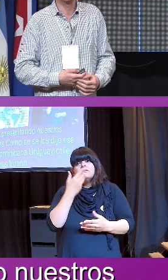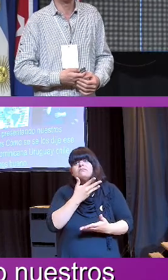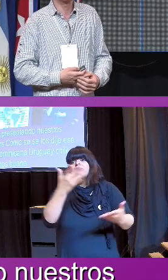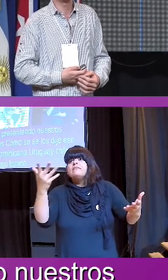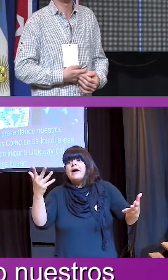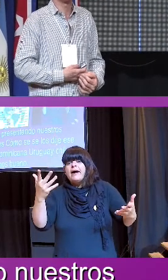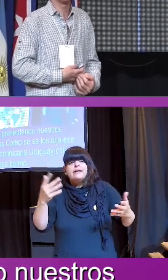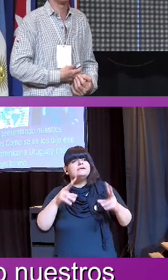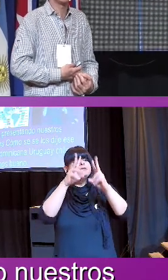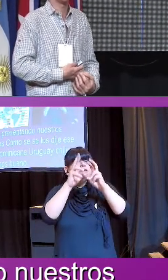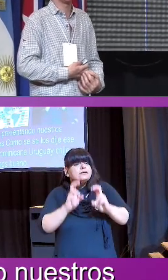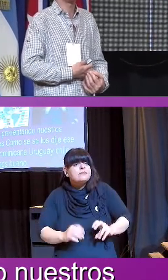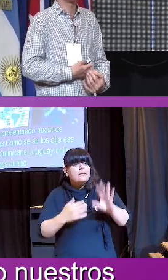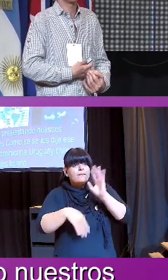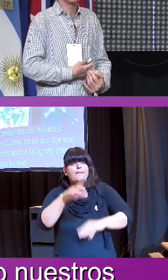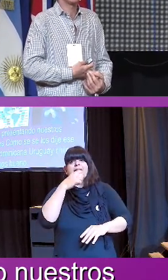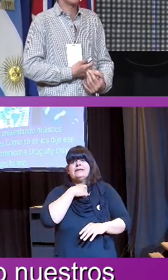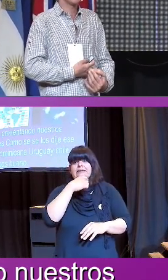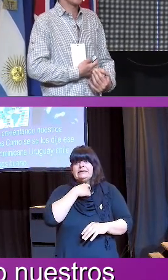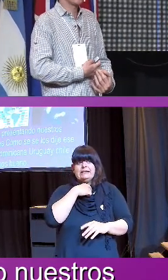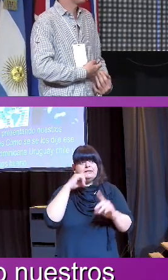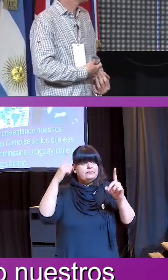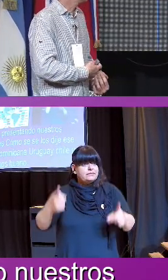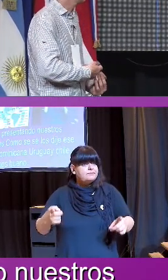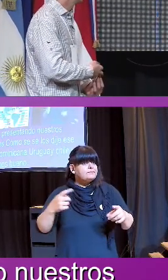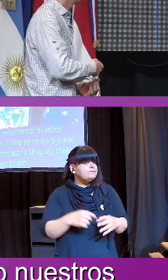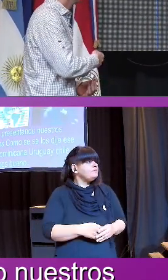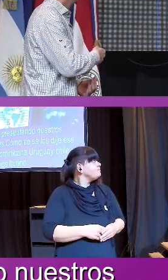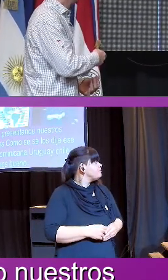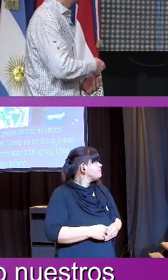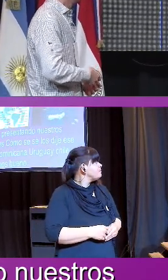pero sobre todo para tener un impacto en las personas con las que trabajamos, ¿sí?